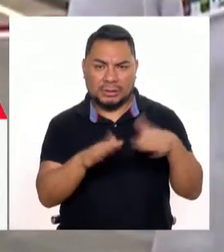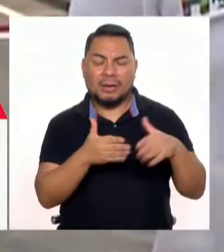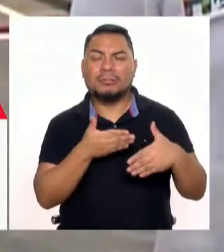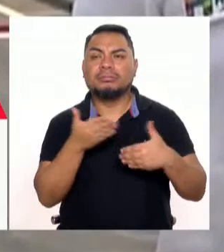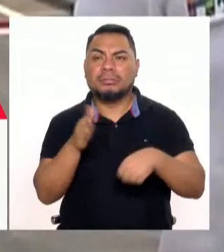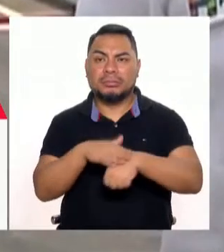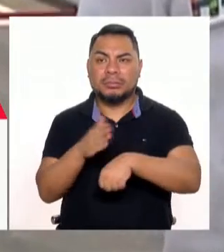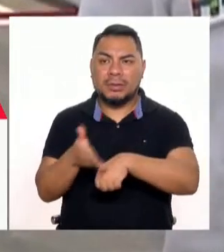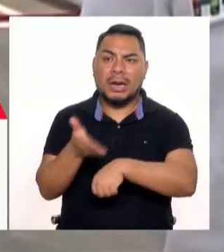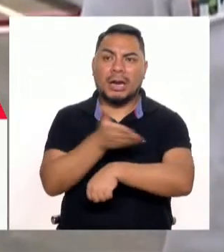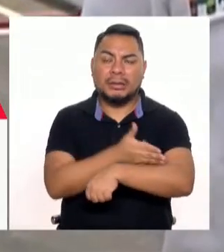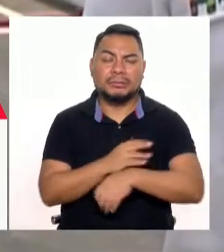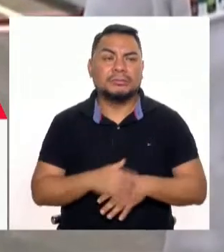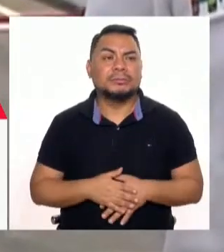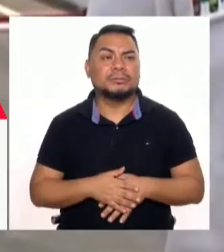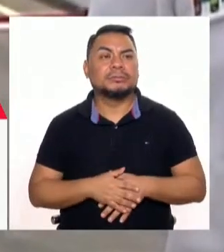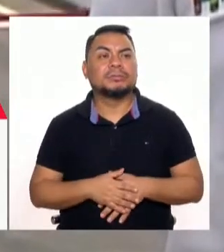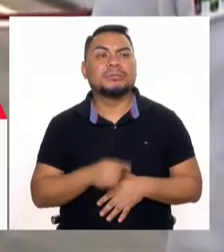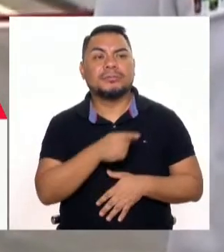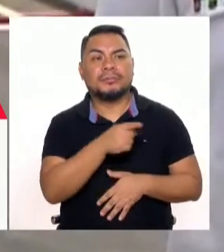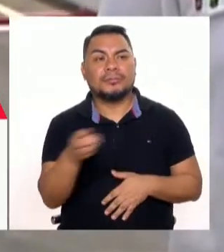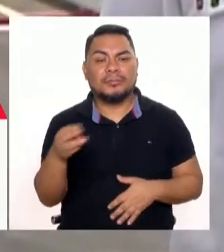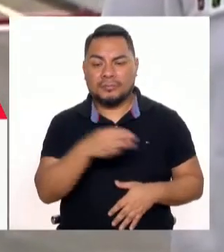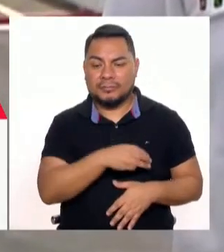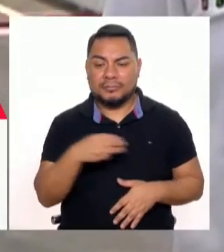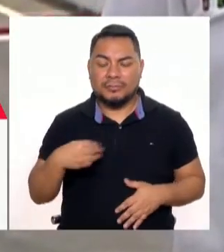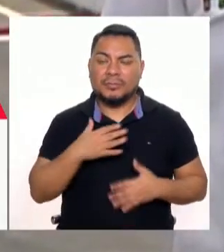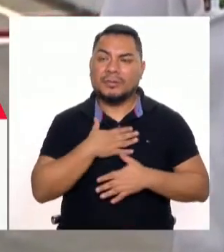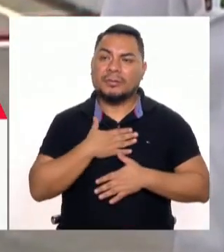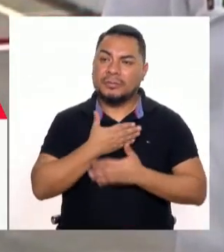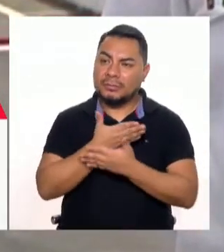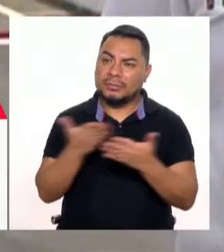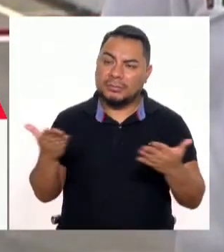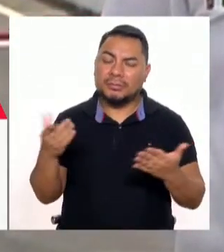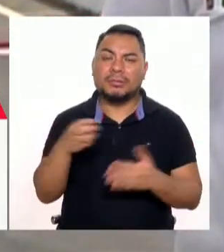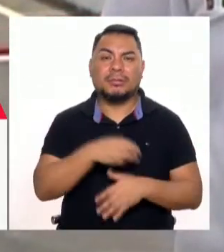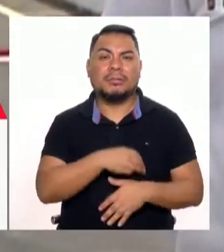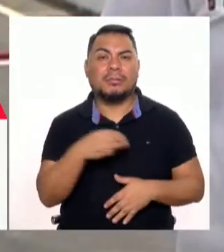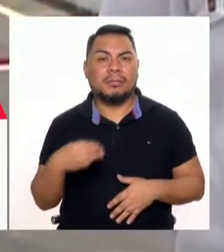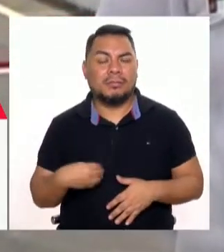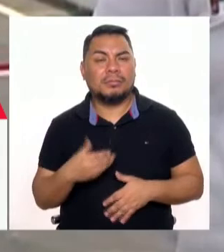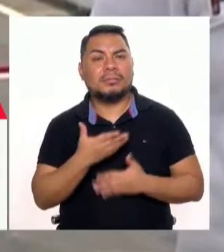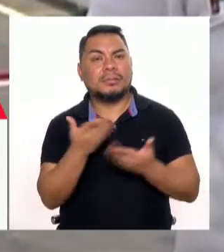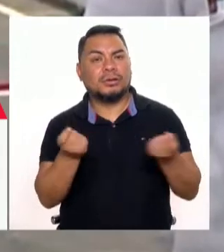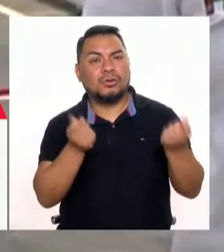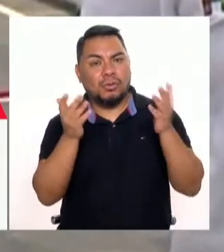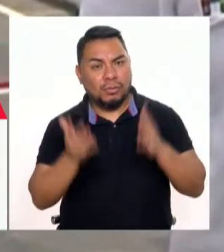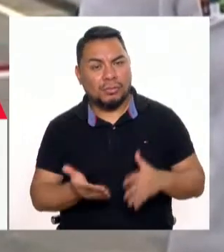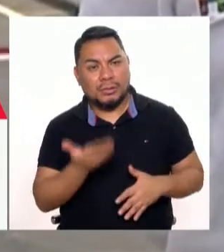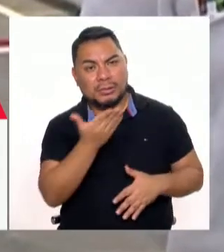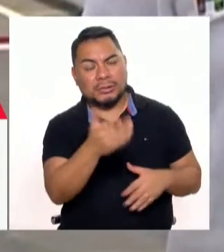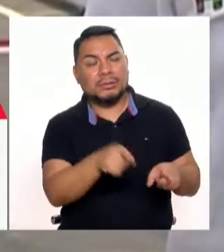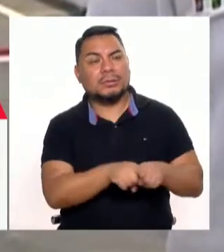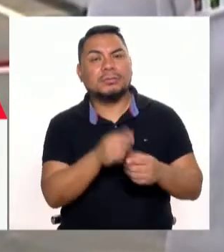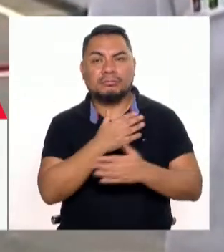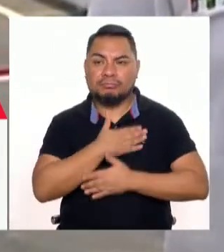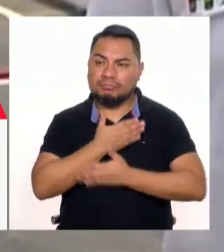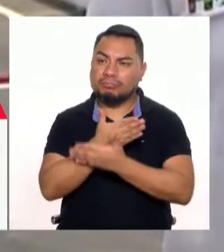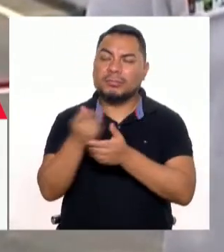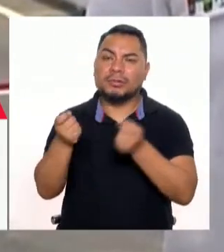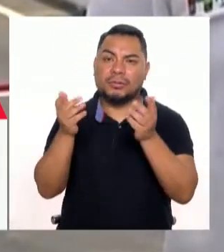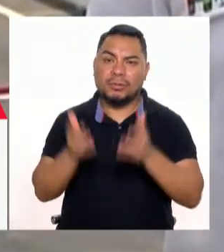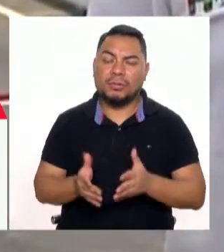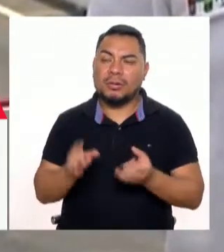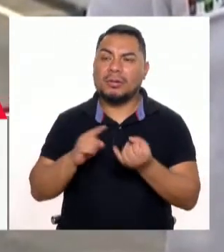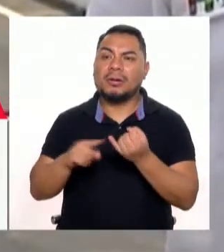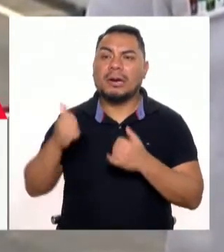su prevención señoras ministras queridos ministros querido gobernador pero también queridos gobernadores